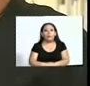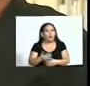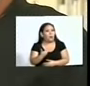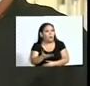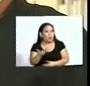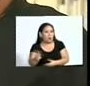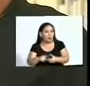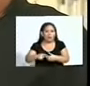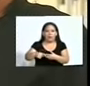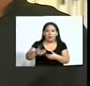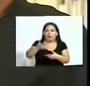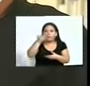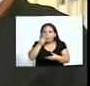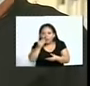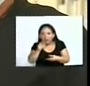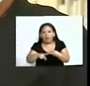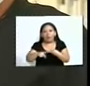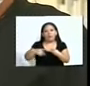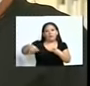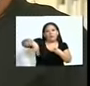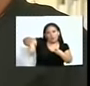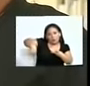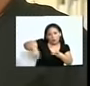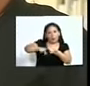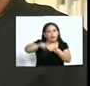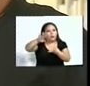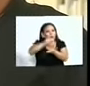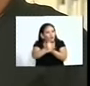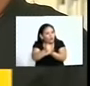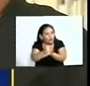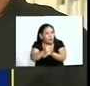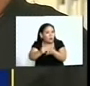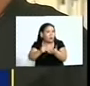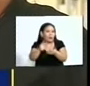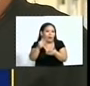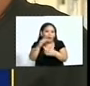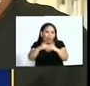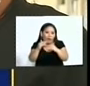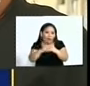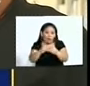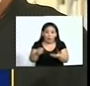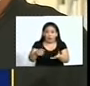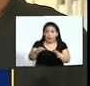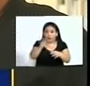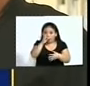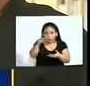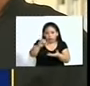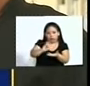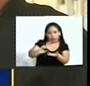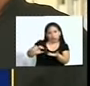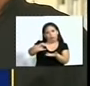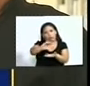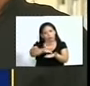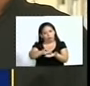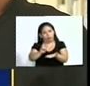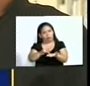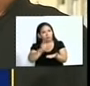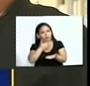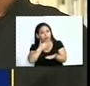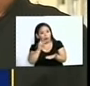lleva ajo, cebolla, lleva laurel, lleva una mezcla de todo en un baño, es una salsa que